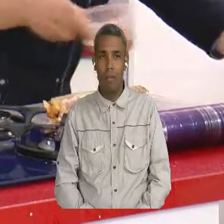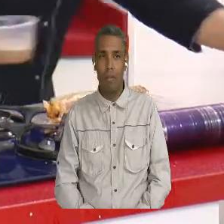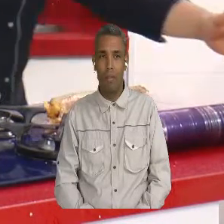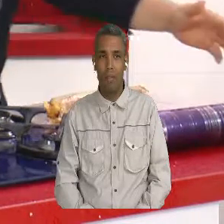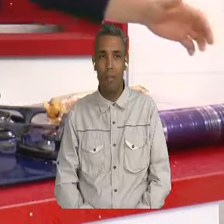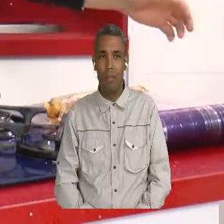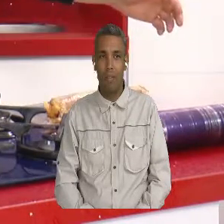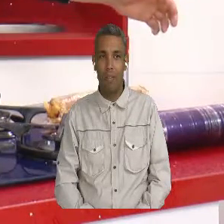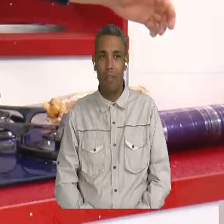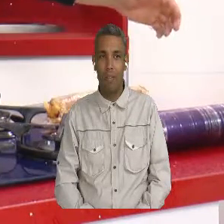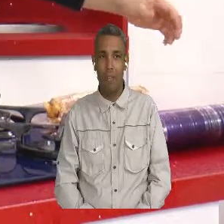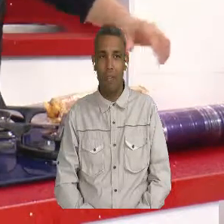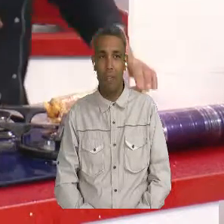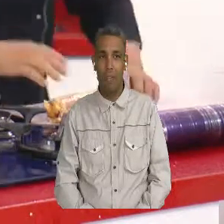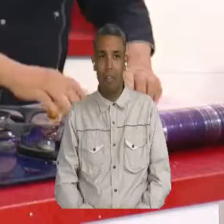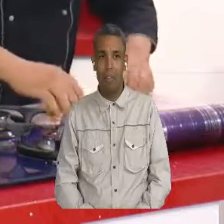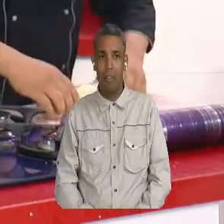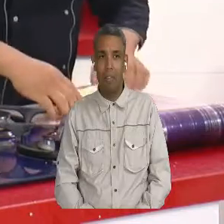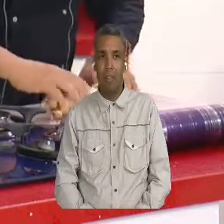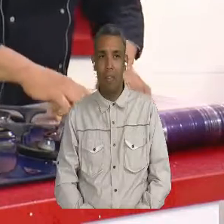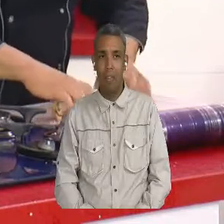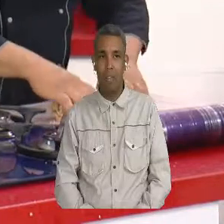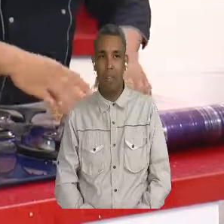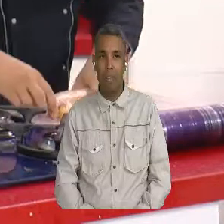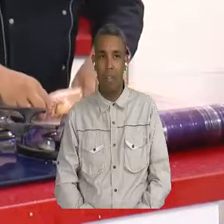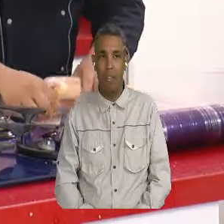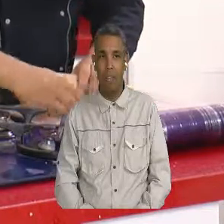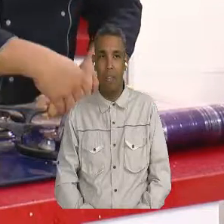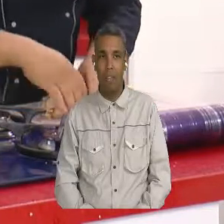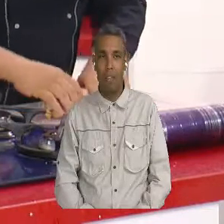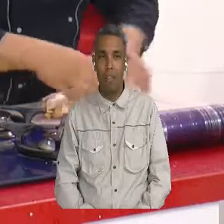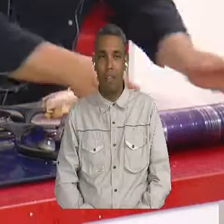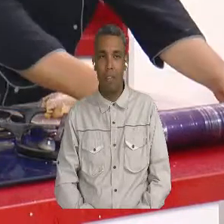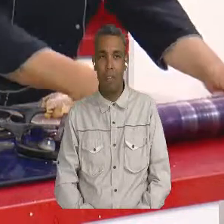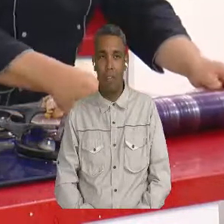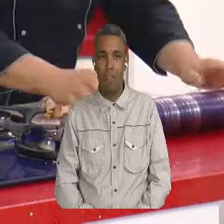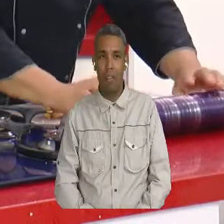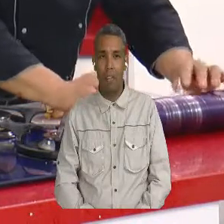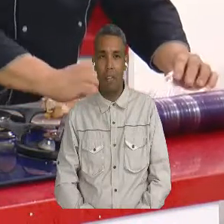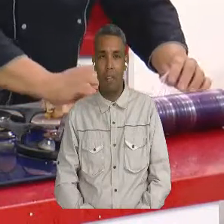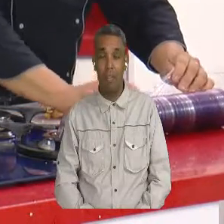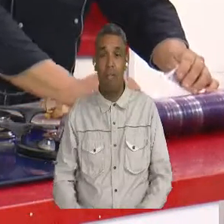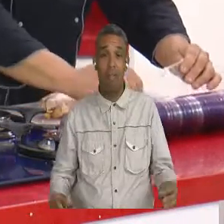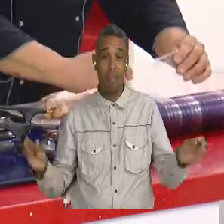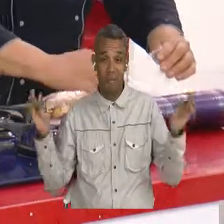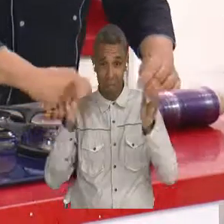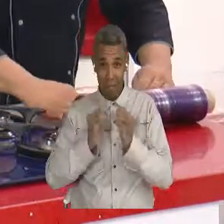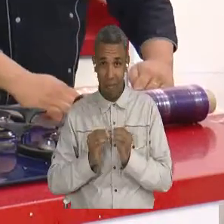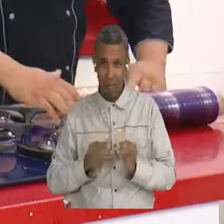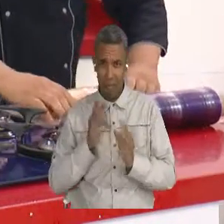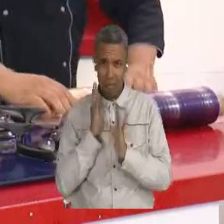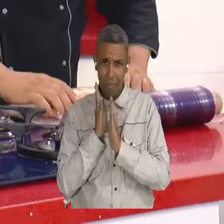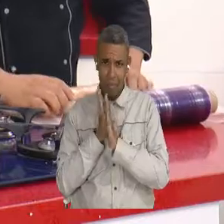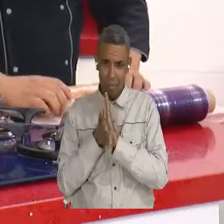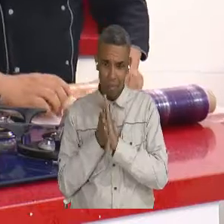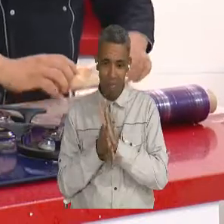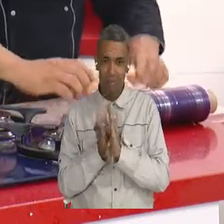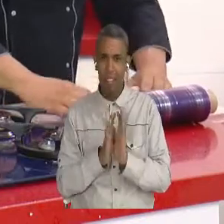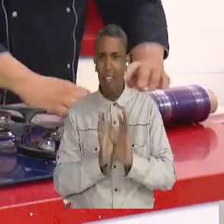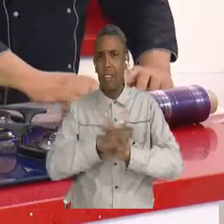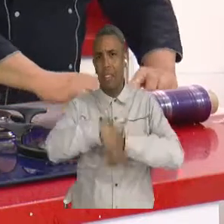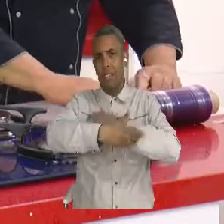Entonces es muy, muy delicado. Incluso bueno, este también papel. Contarles que bueno, estarán, la gente le pregunta a uno en la calle, bueno Andrés,